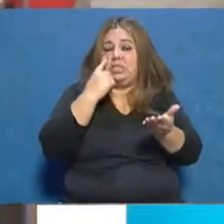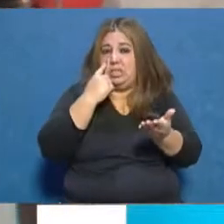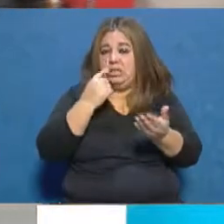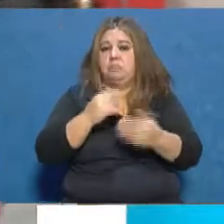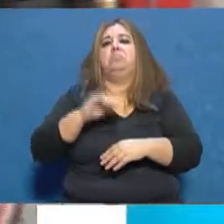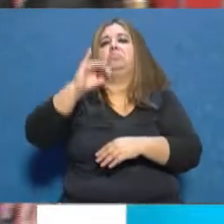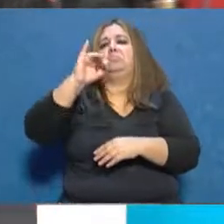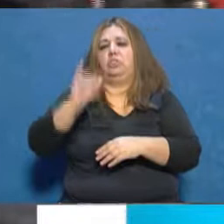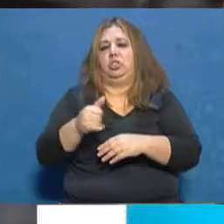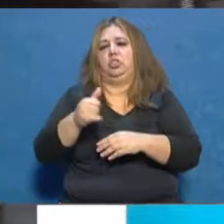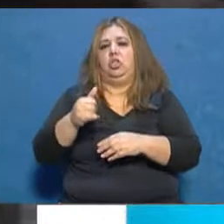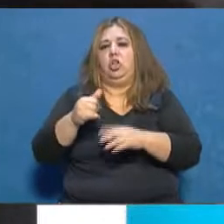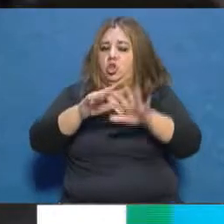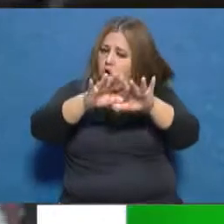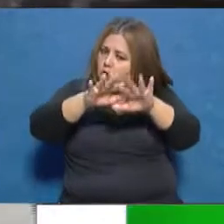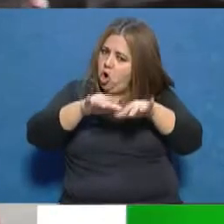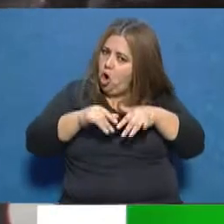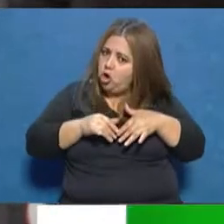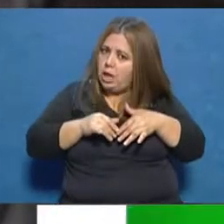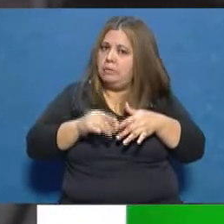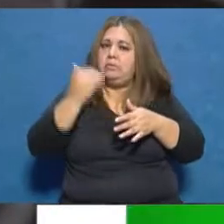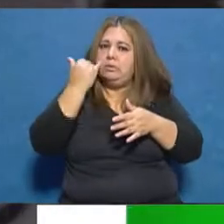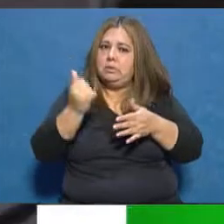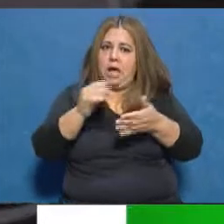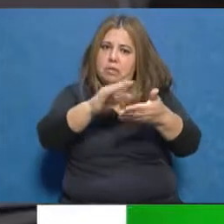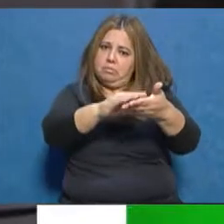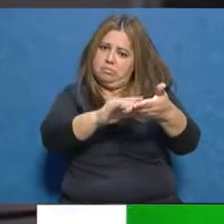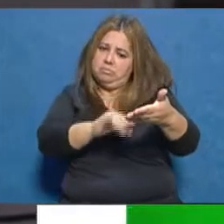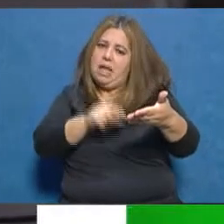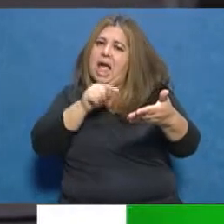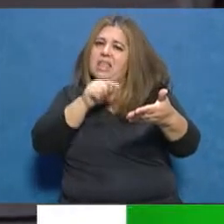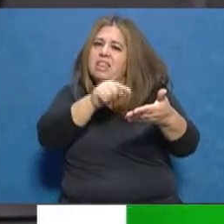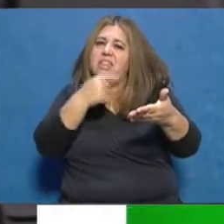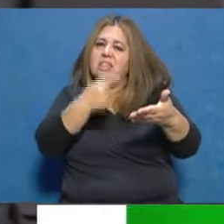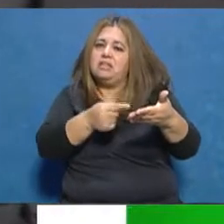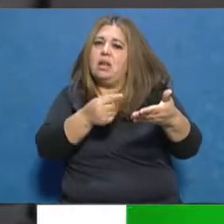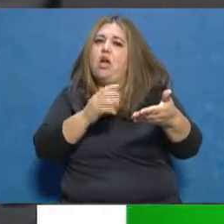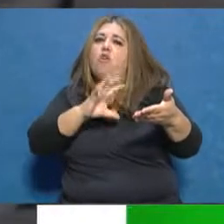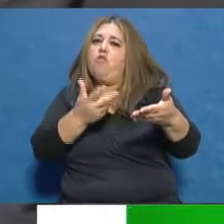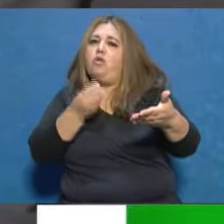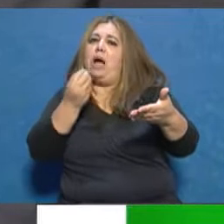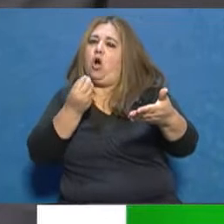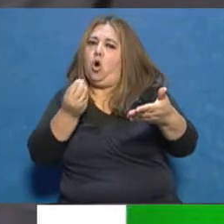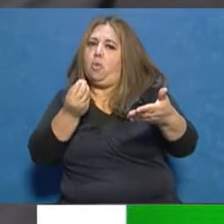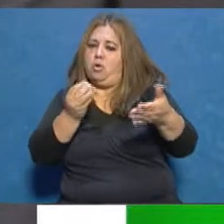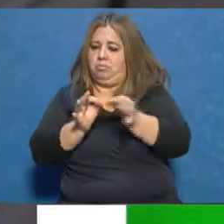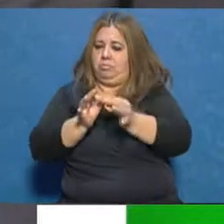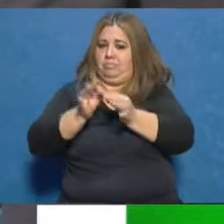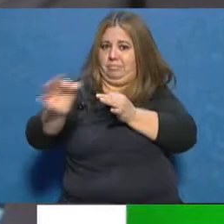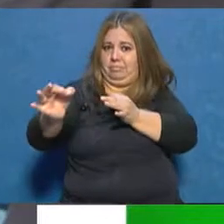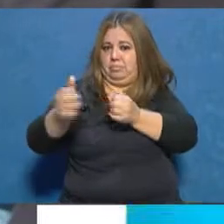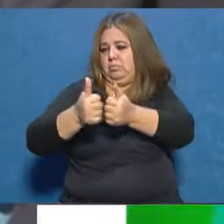intendente, con una serie de medidas, obviamente, para mantener el distanciamiento